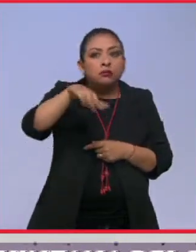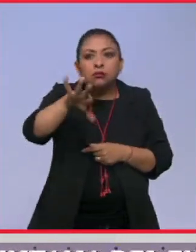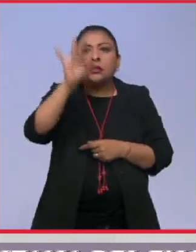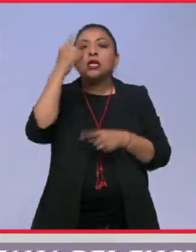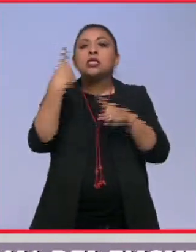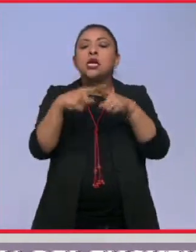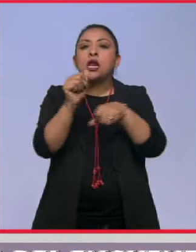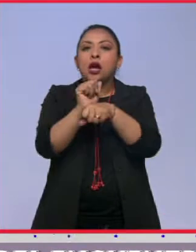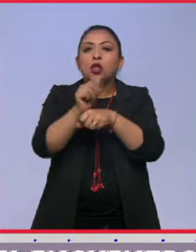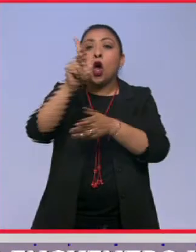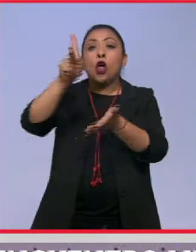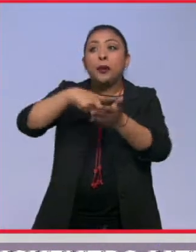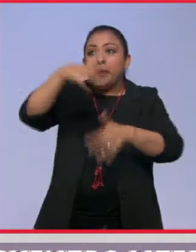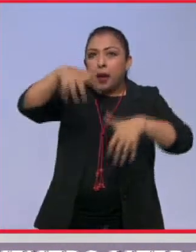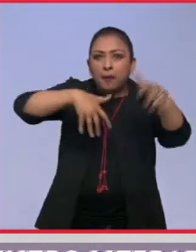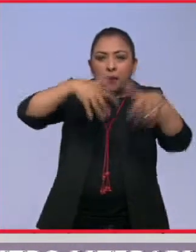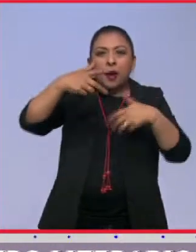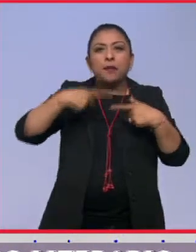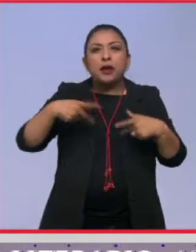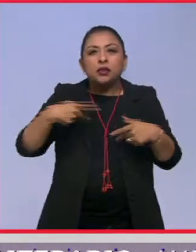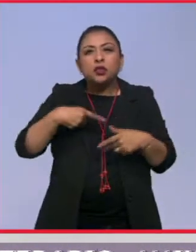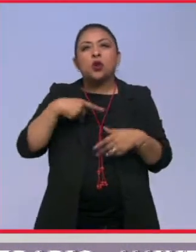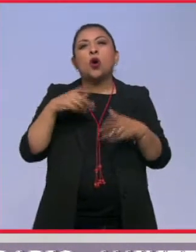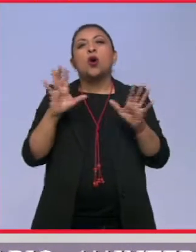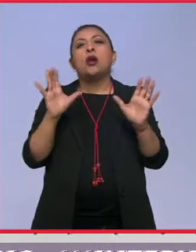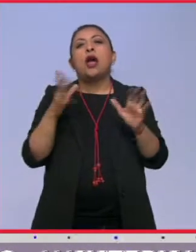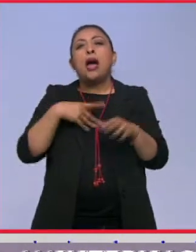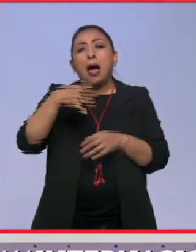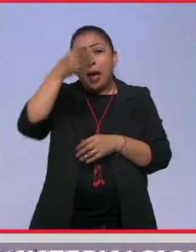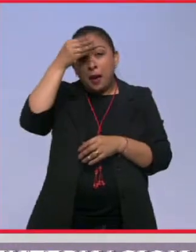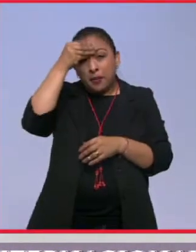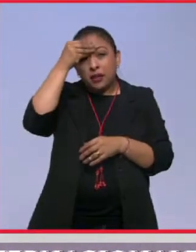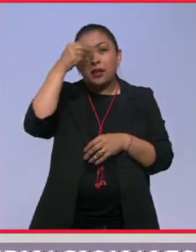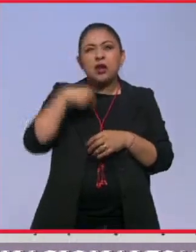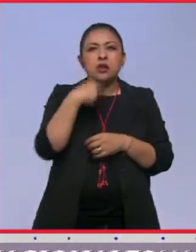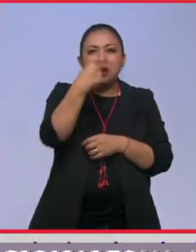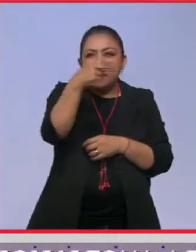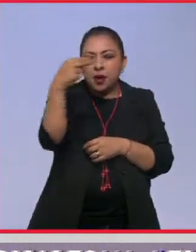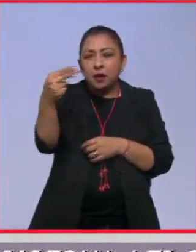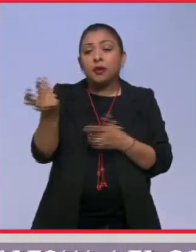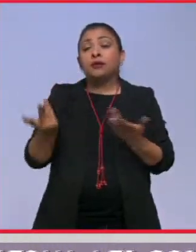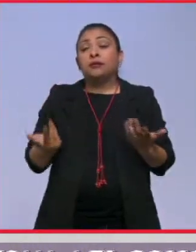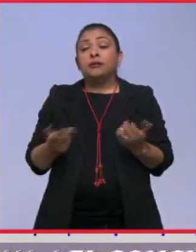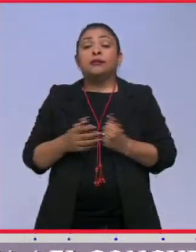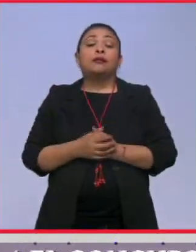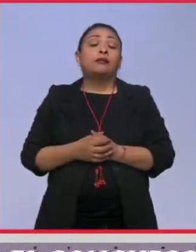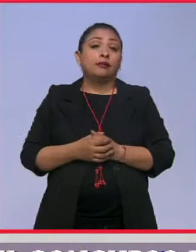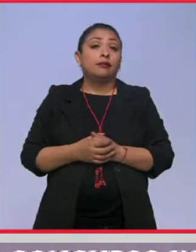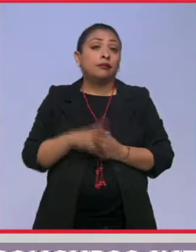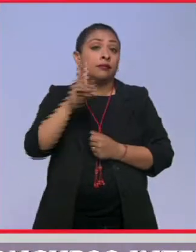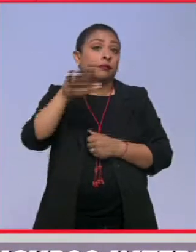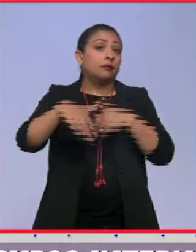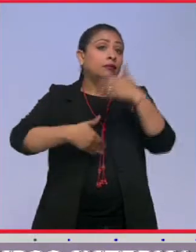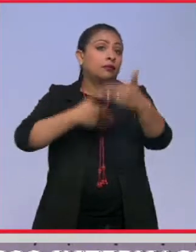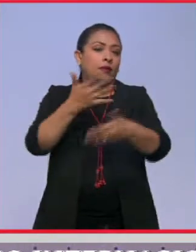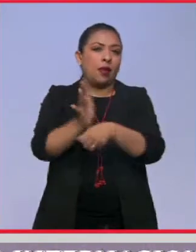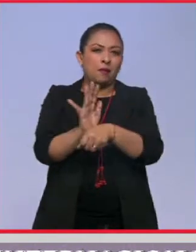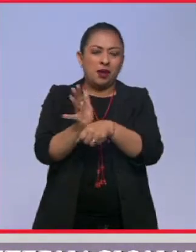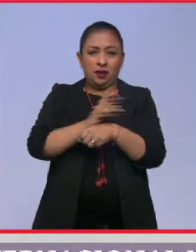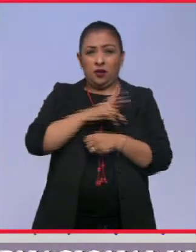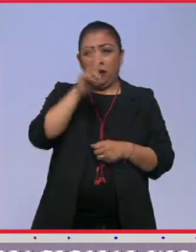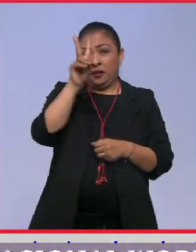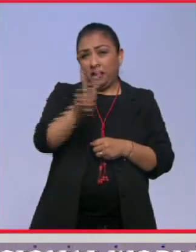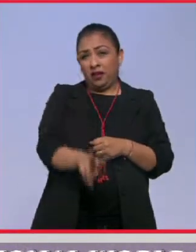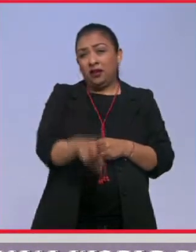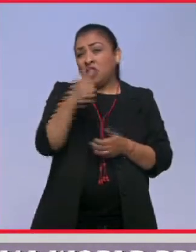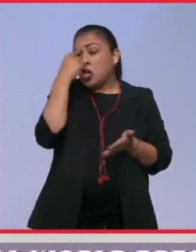volver a reunir al elenco. Que se aprendiera todo. Que se aprendieran los nombres. Y bueno, se va desarrollando así esta película, que en realidad